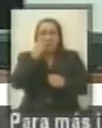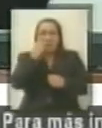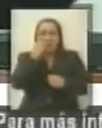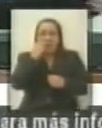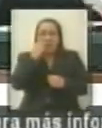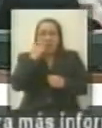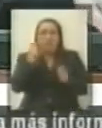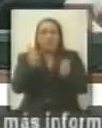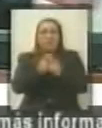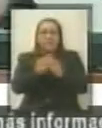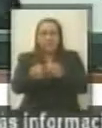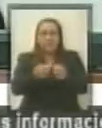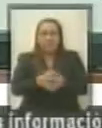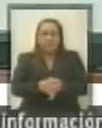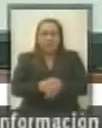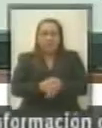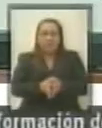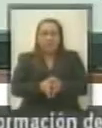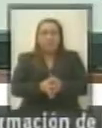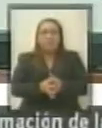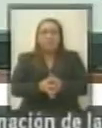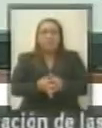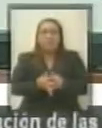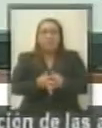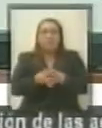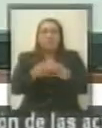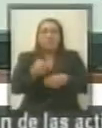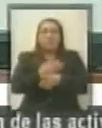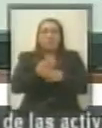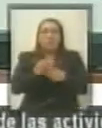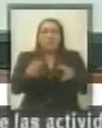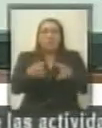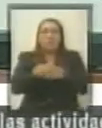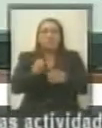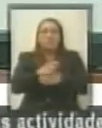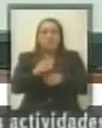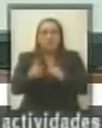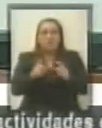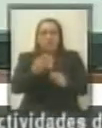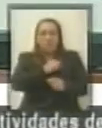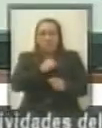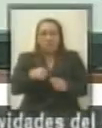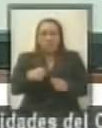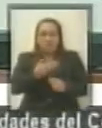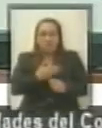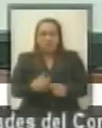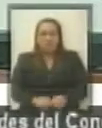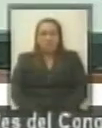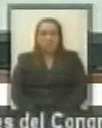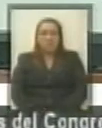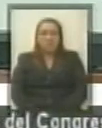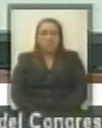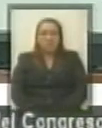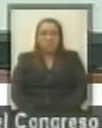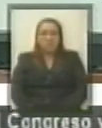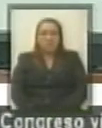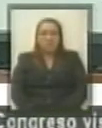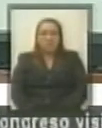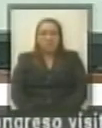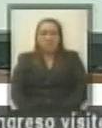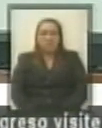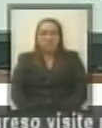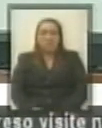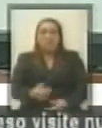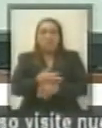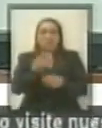brevemente los identifican. ¿Cómo se conforman estos consejos directivos, señor presidente? Estos consejos directivos están